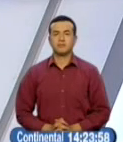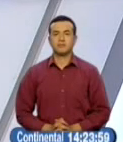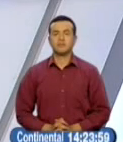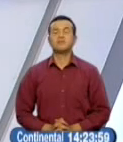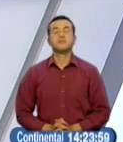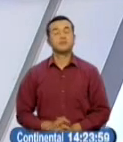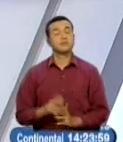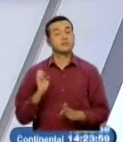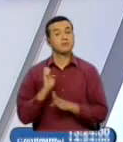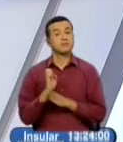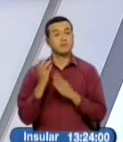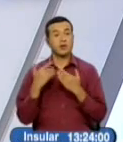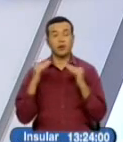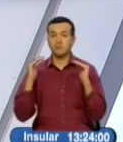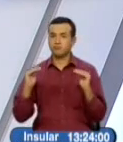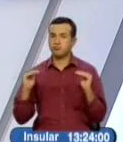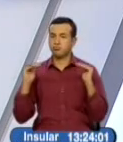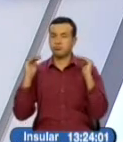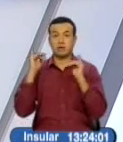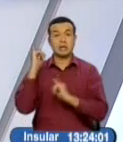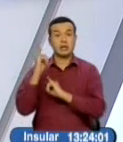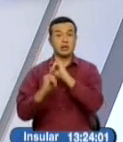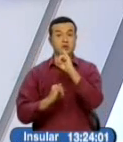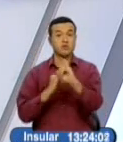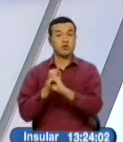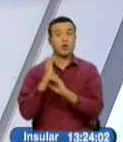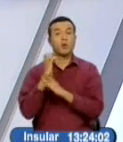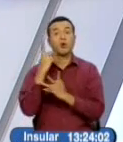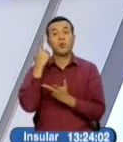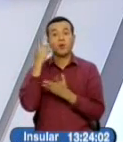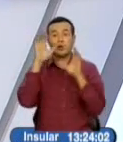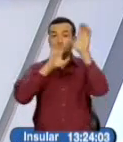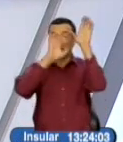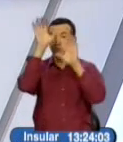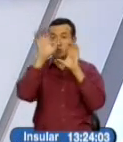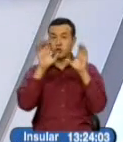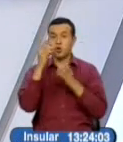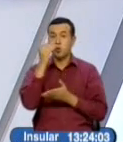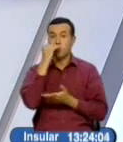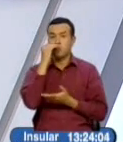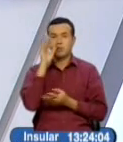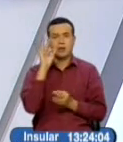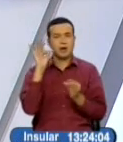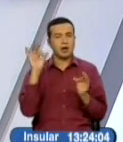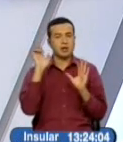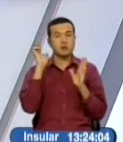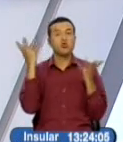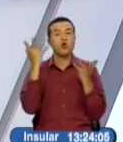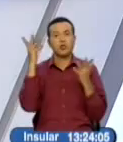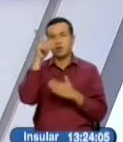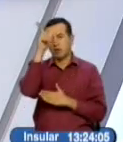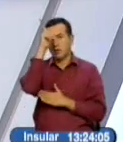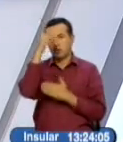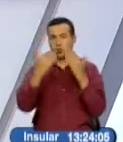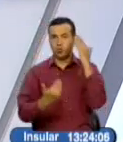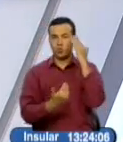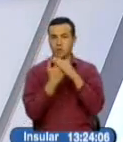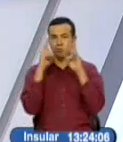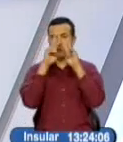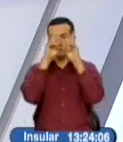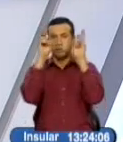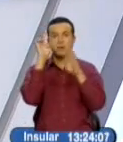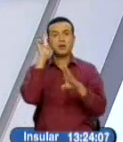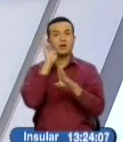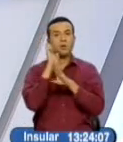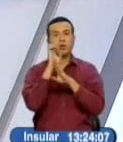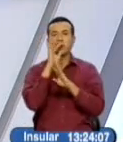Y Ecuador trasciende fronteras. Nuestro país expondrá sus mejores platos gastronómicos en Alemania durante la nueva edición de